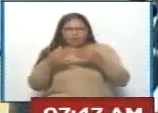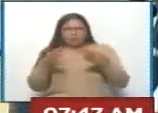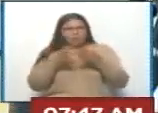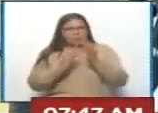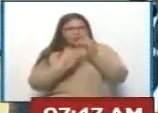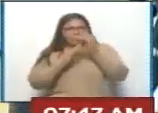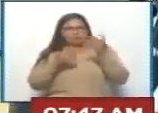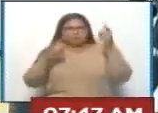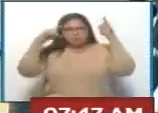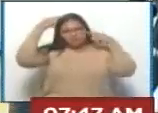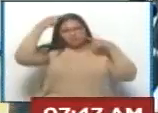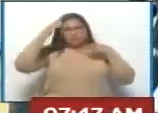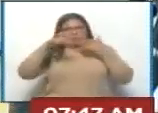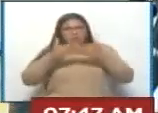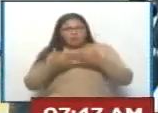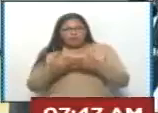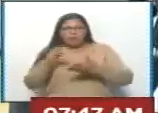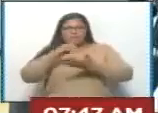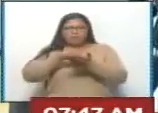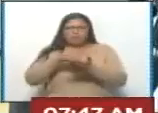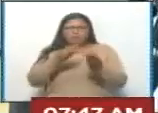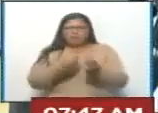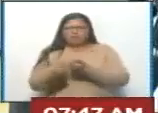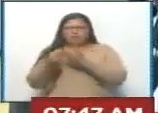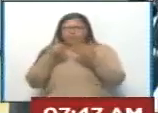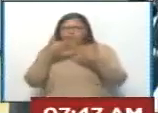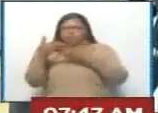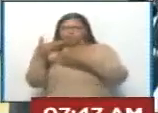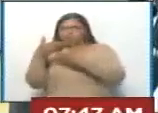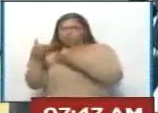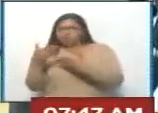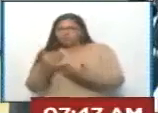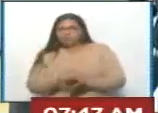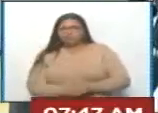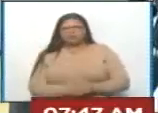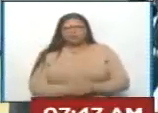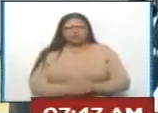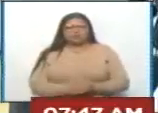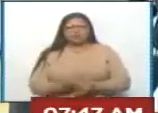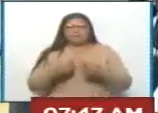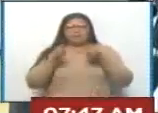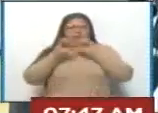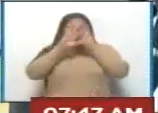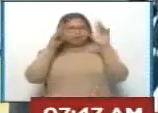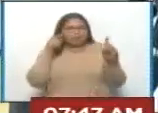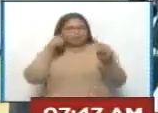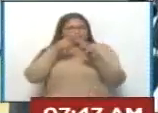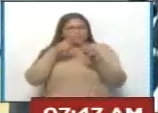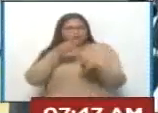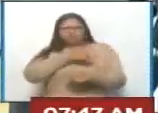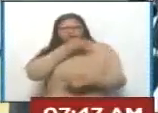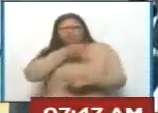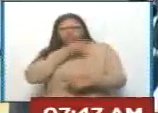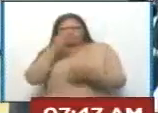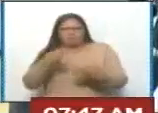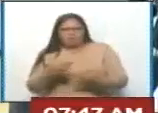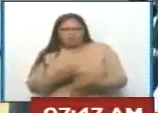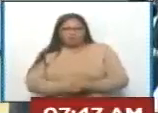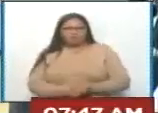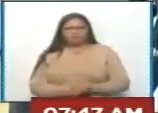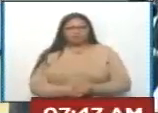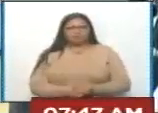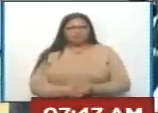del comandante Chávez, que planteó una economía mixta, pero de clara orientación socialista, lo cual